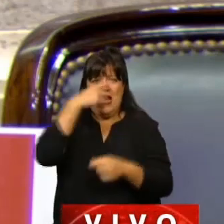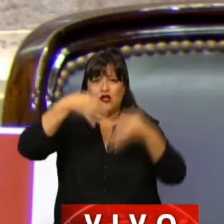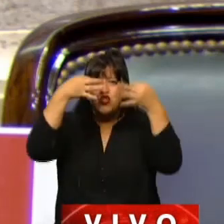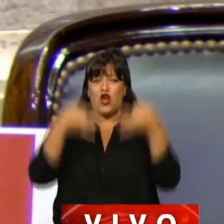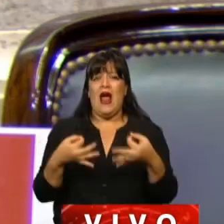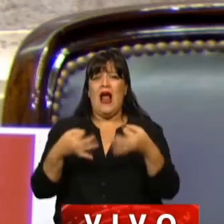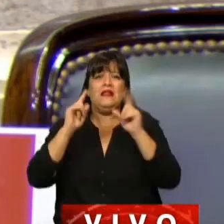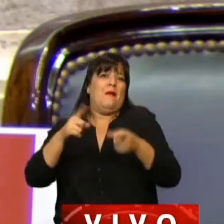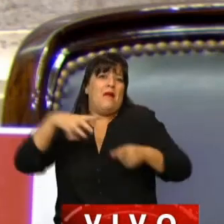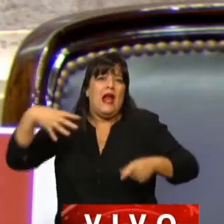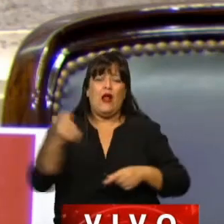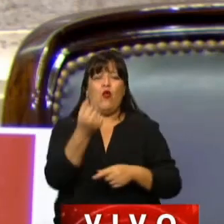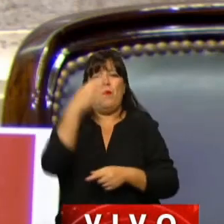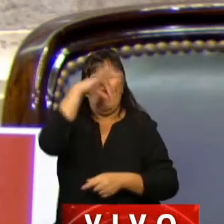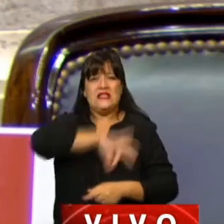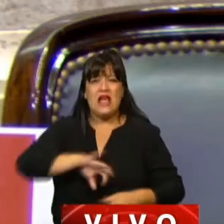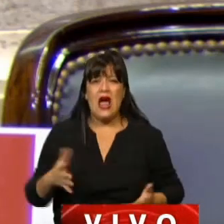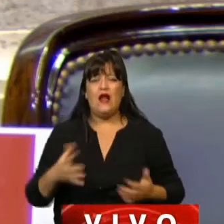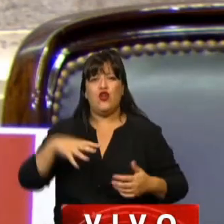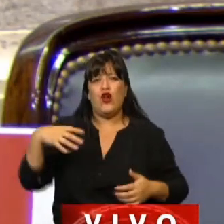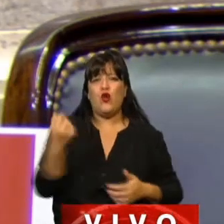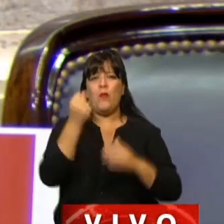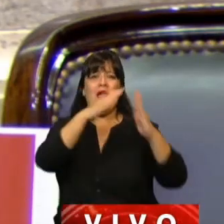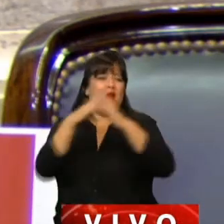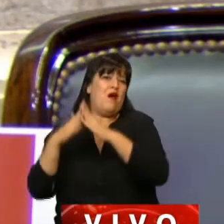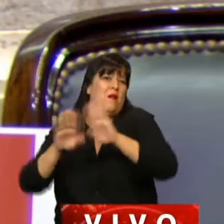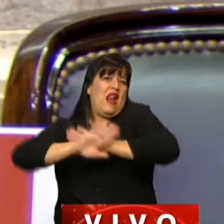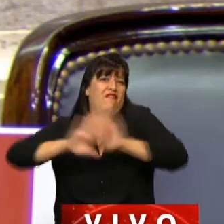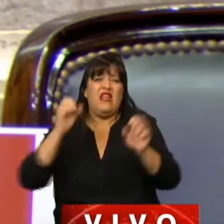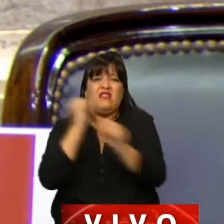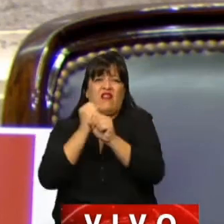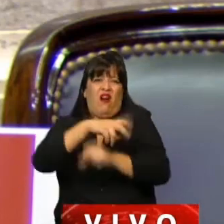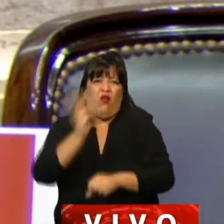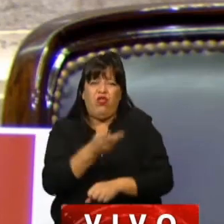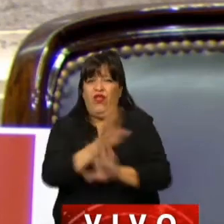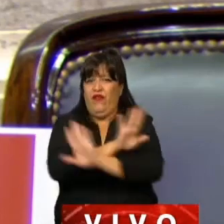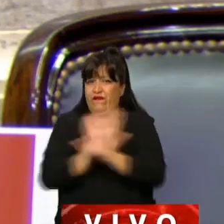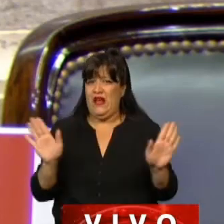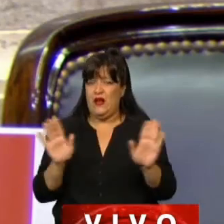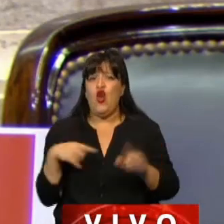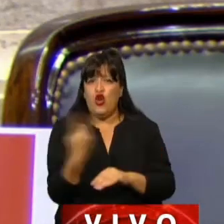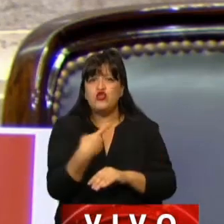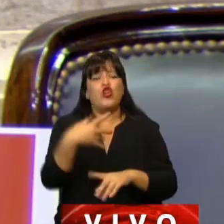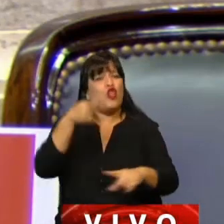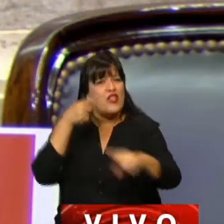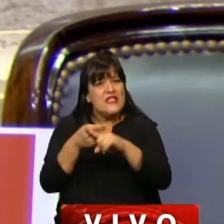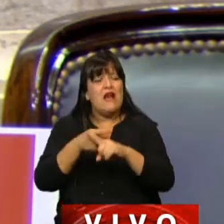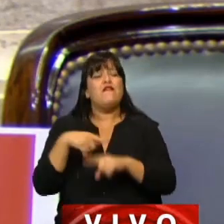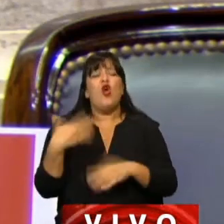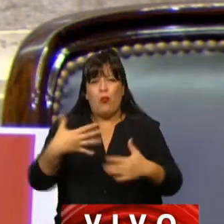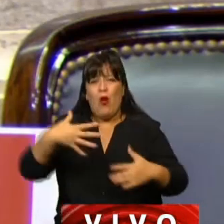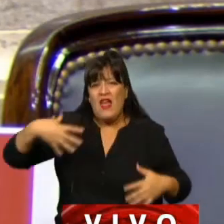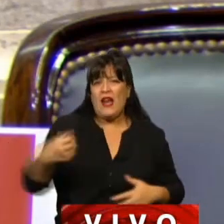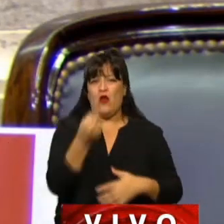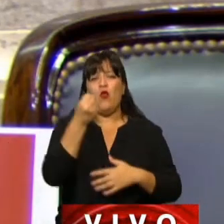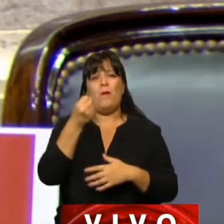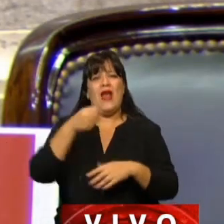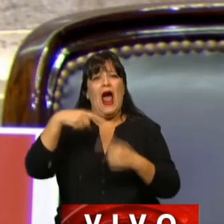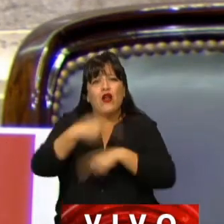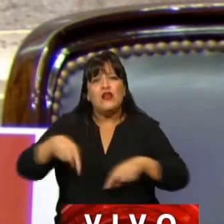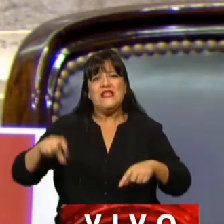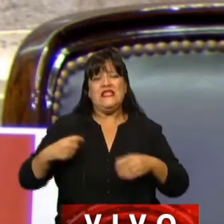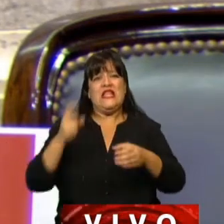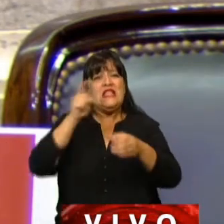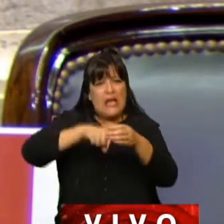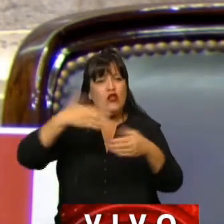el salario, la vivienda, y terminar con la precariedad laboral. Tenemos el gran desafío de recuperar nuestros